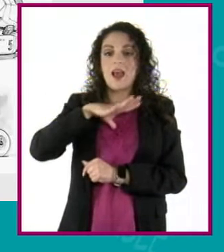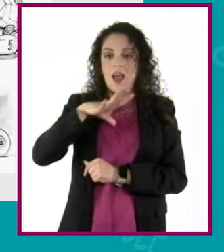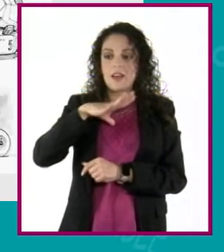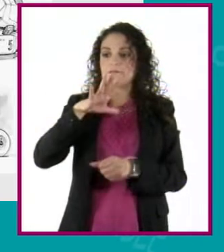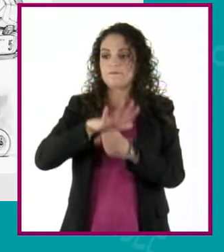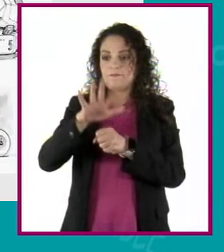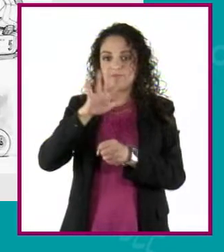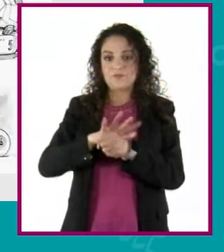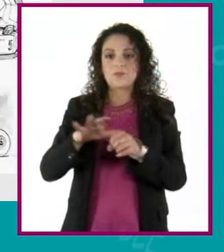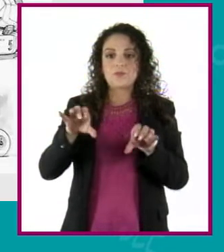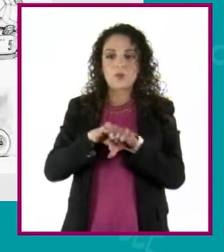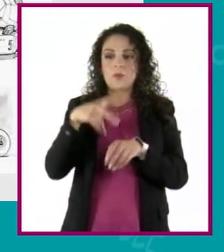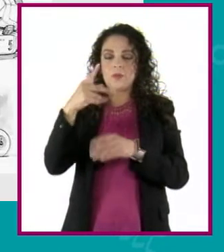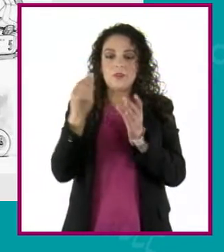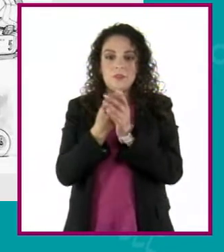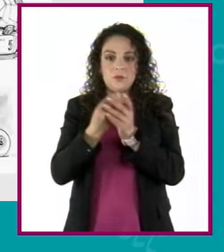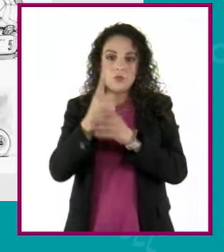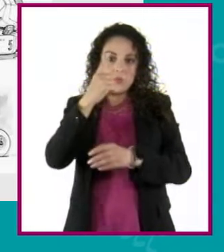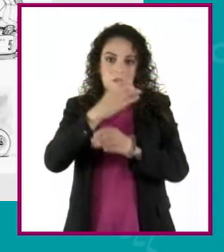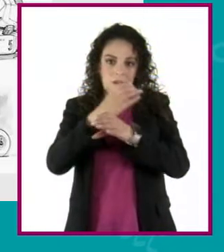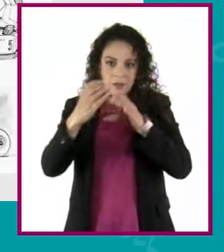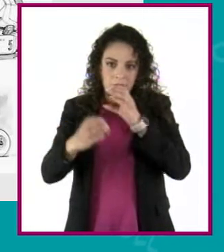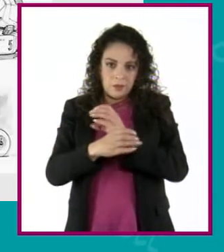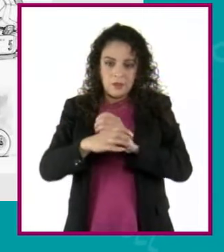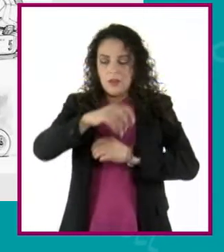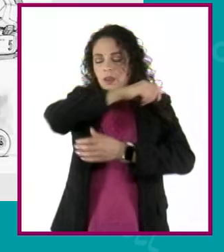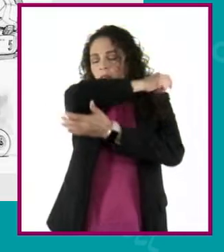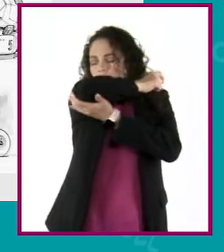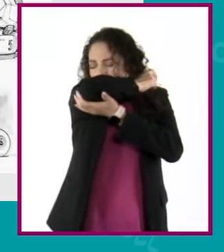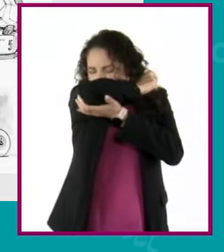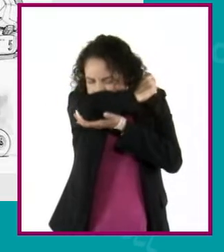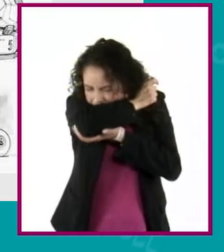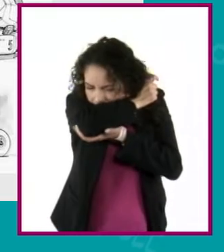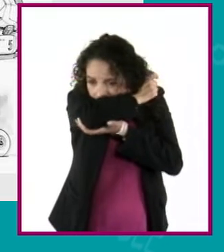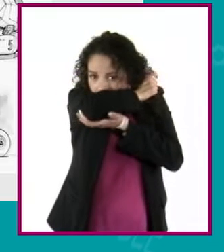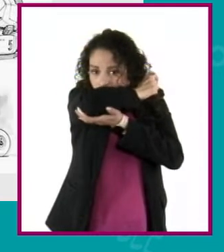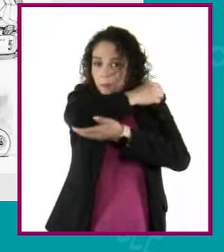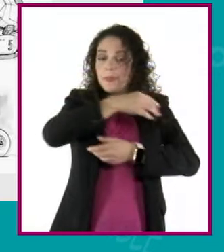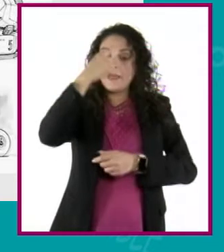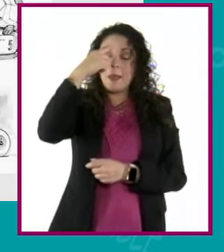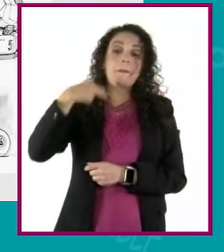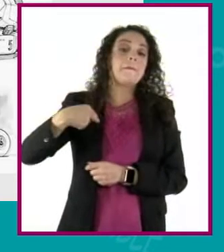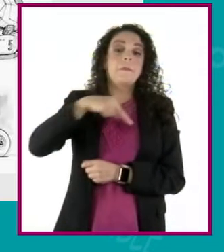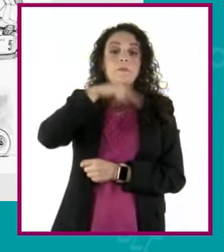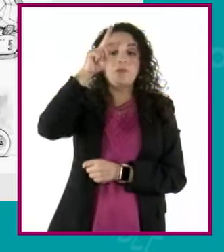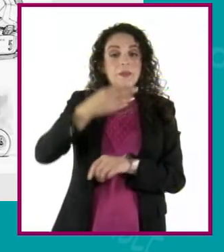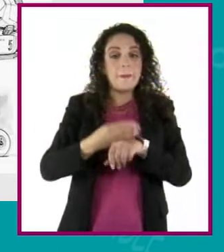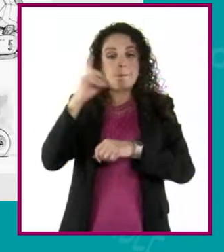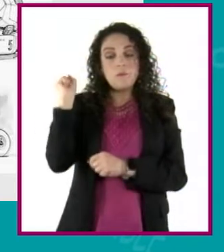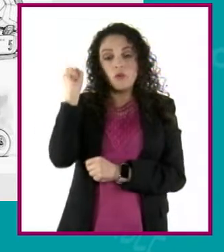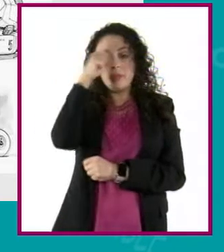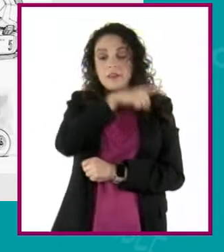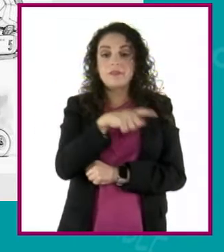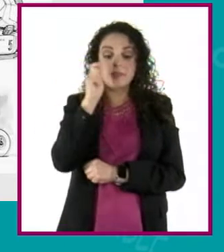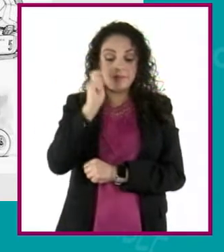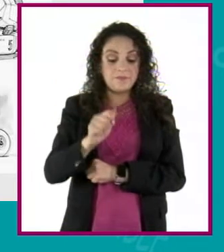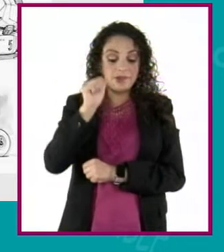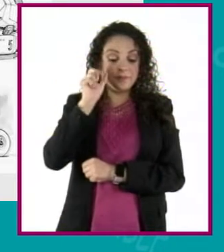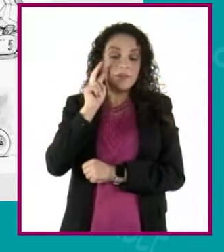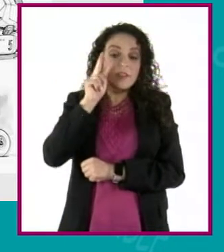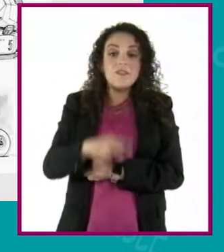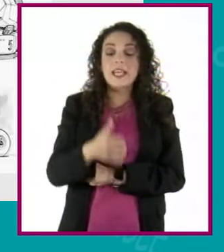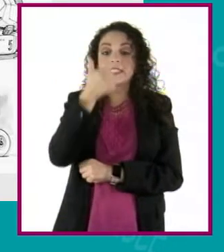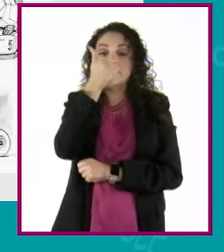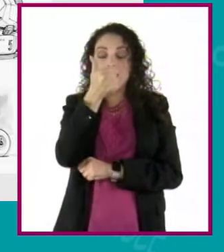objeto. No, es muy difícil para nosotros, con la tecnología que tenemos ahora, poder ver las 6 caras en una